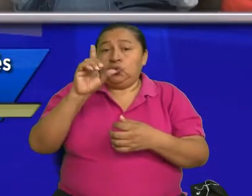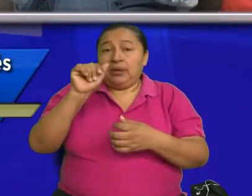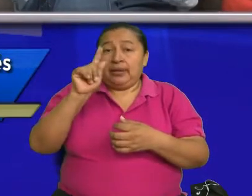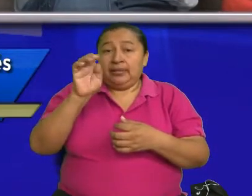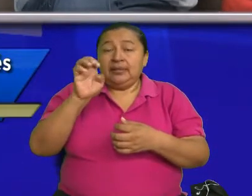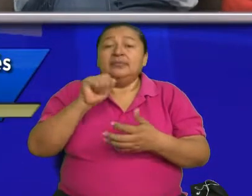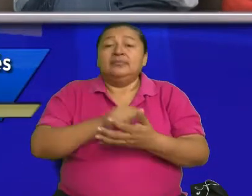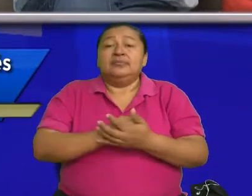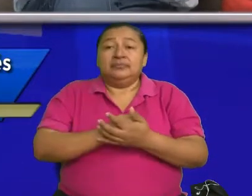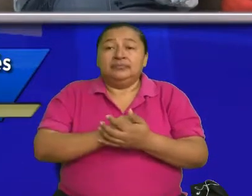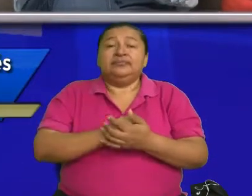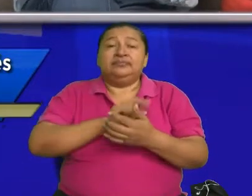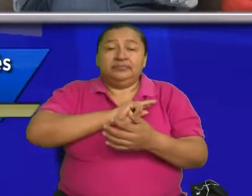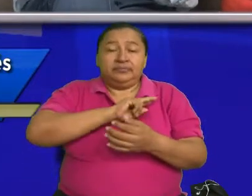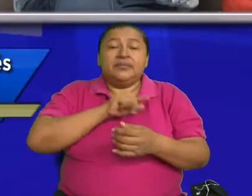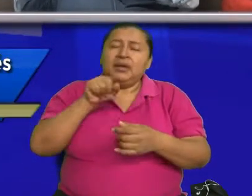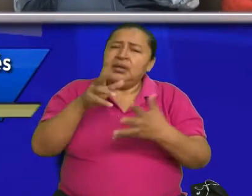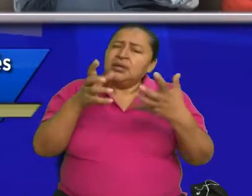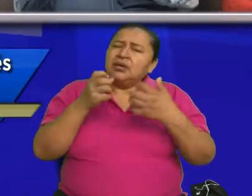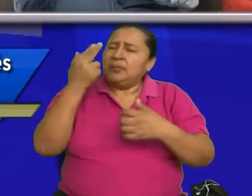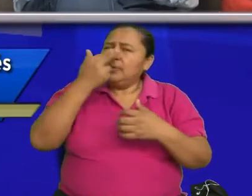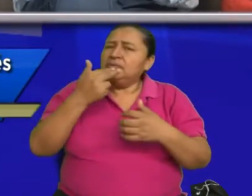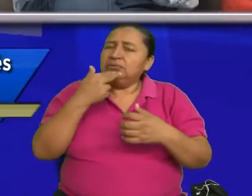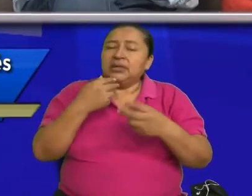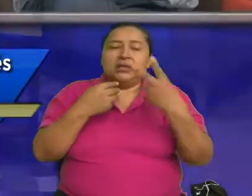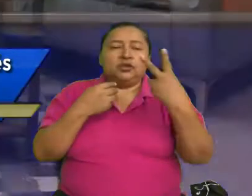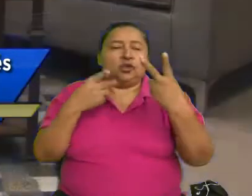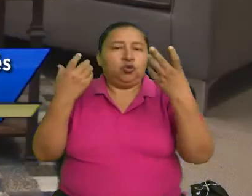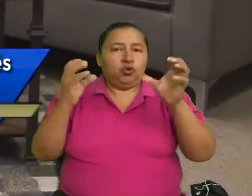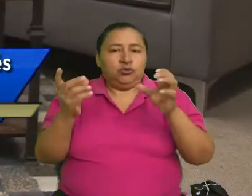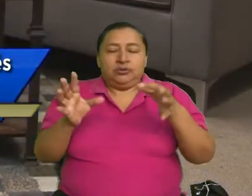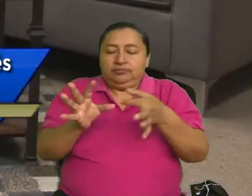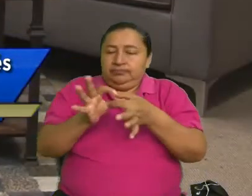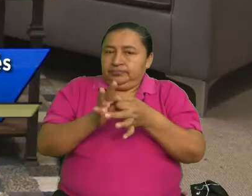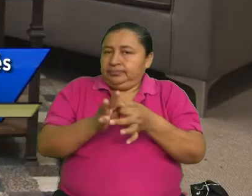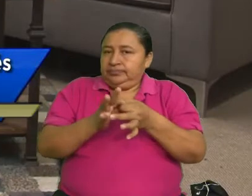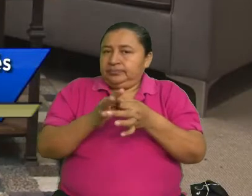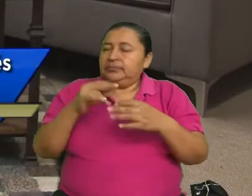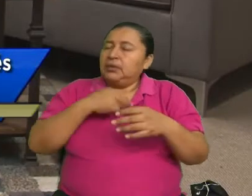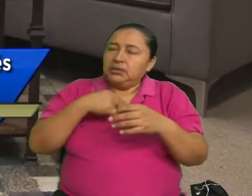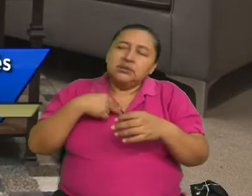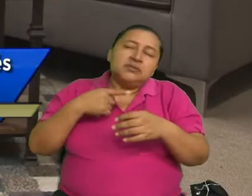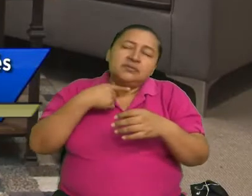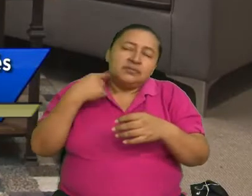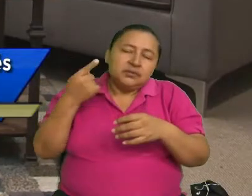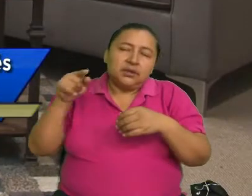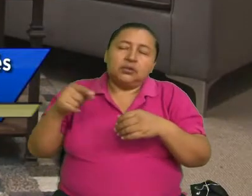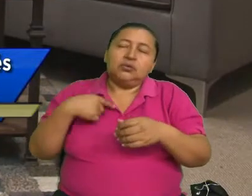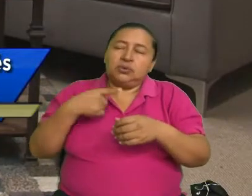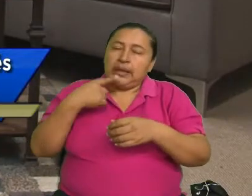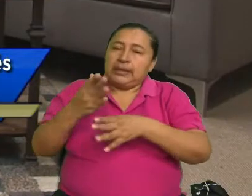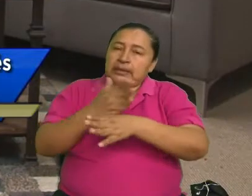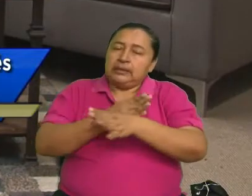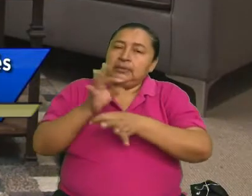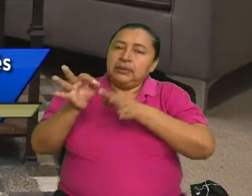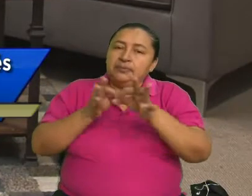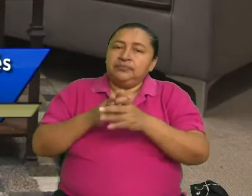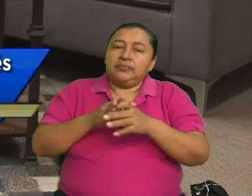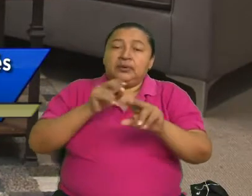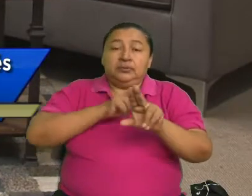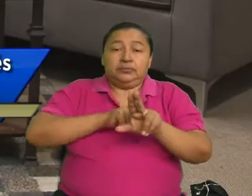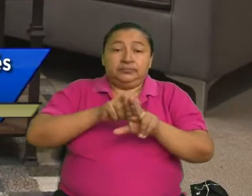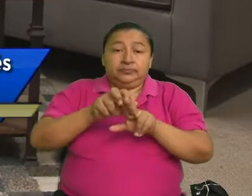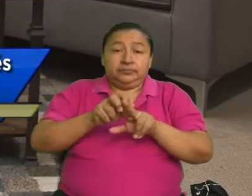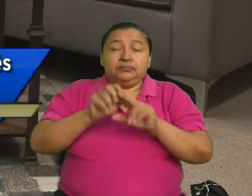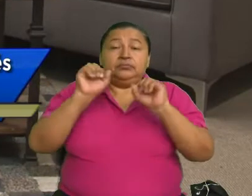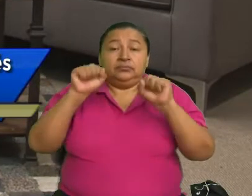abuela era. Y ahí quisiera consultarle sobre dos aspectos que van enlazados a esa realidad que usted ha descrito. Es la accesibilidad a los